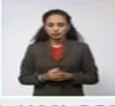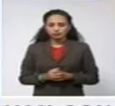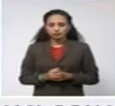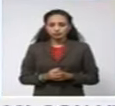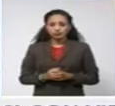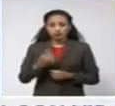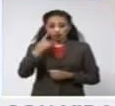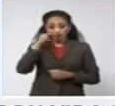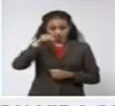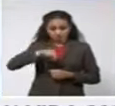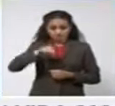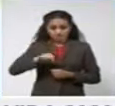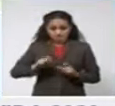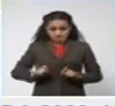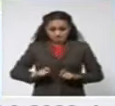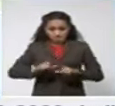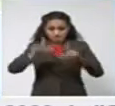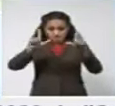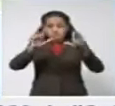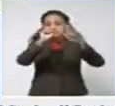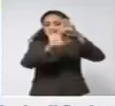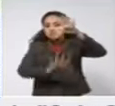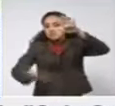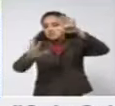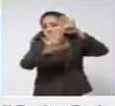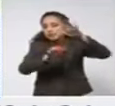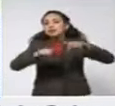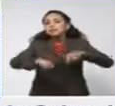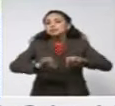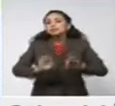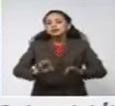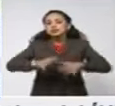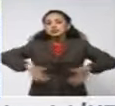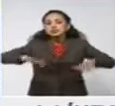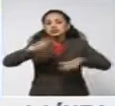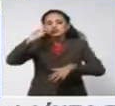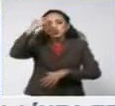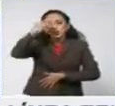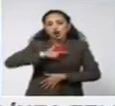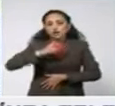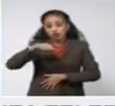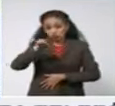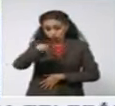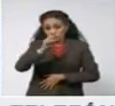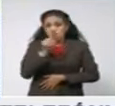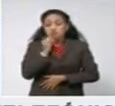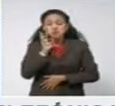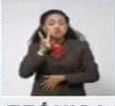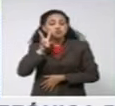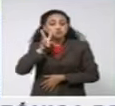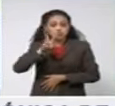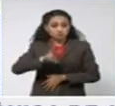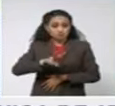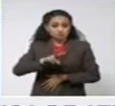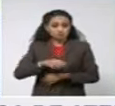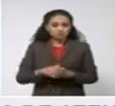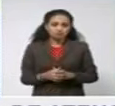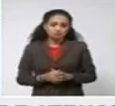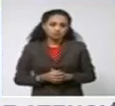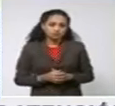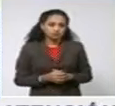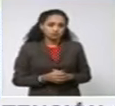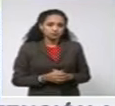con la situación de Ciego de Ávila, que ustedes se dan cuenta que junto con